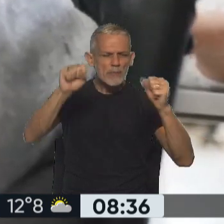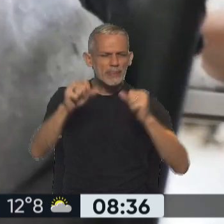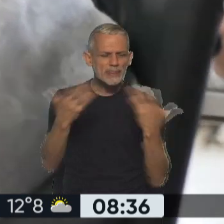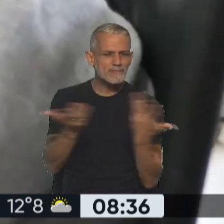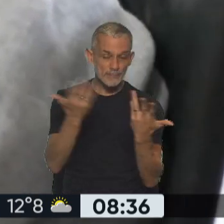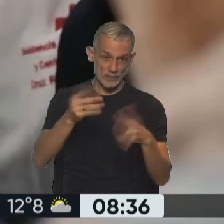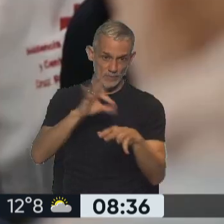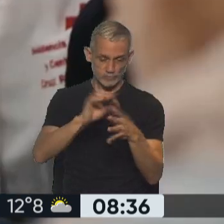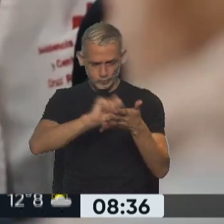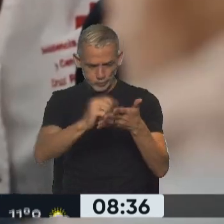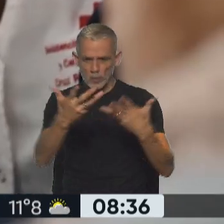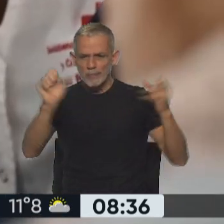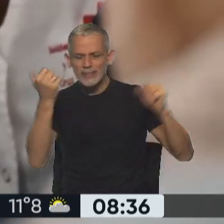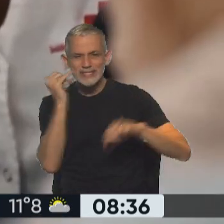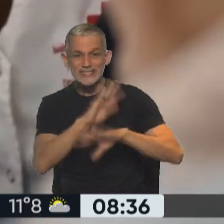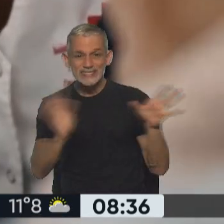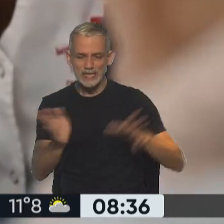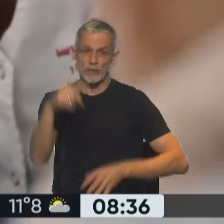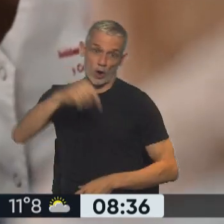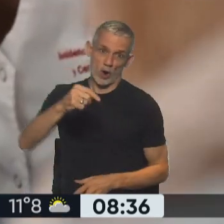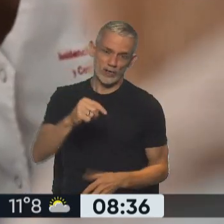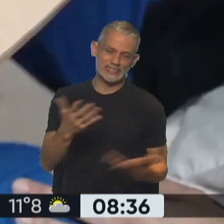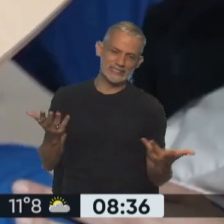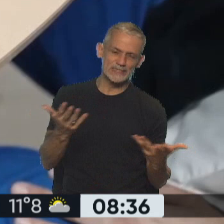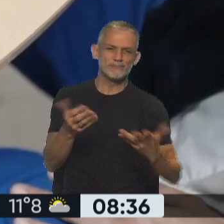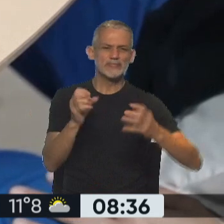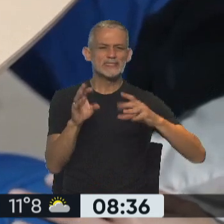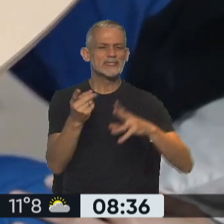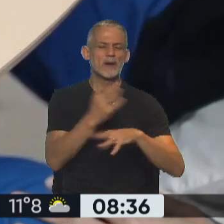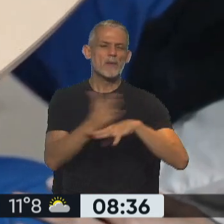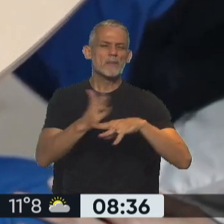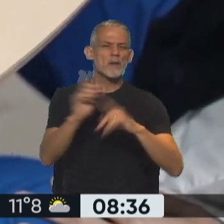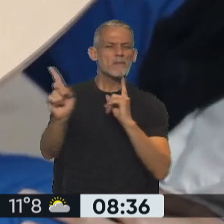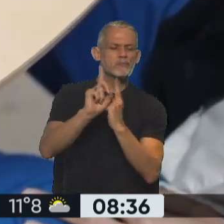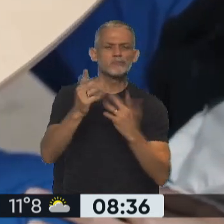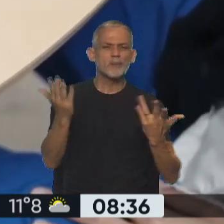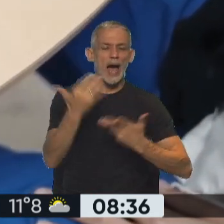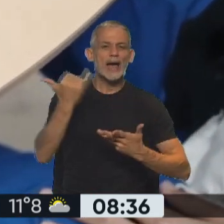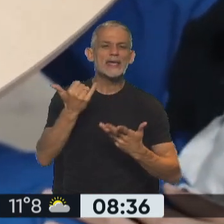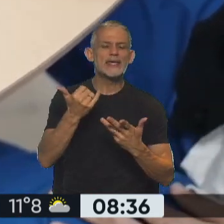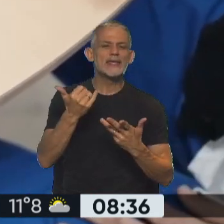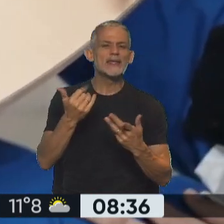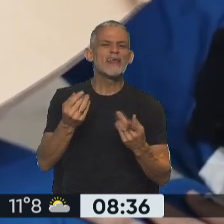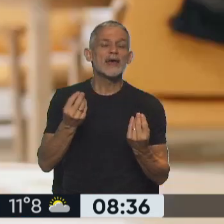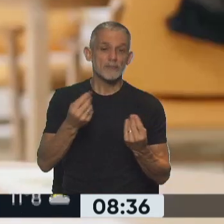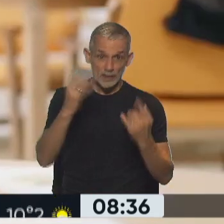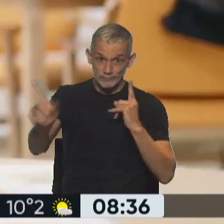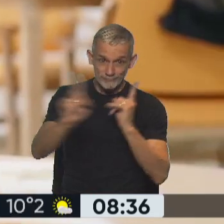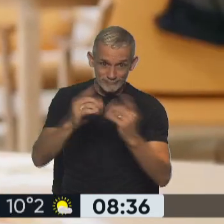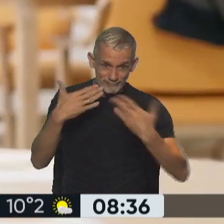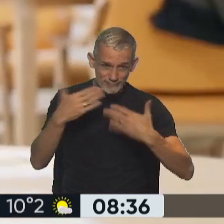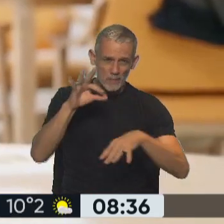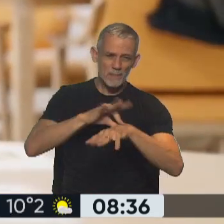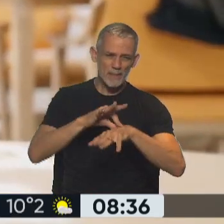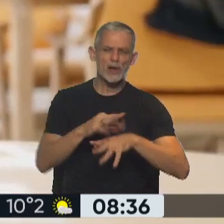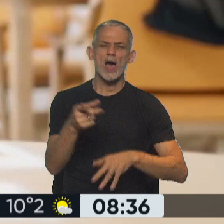el diagnóstico de la enfermedad hoy sigue siendo lo que llama un diagnóstico clínico, es decir, está basado en la entrevista con el médico,